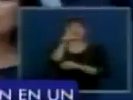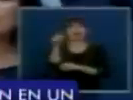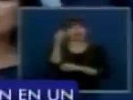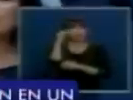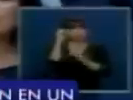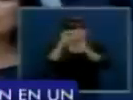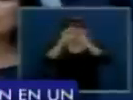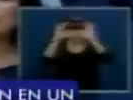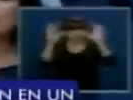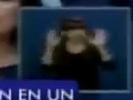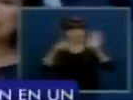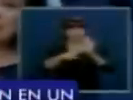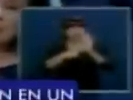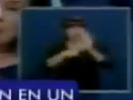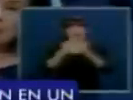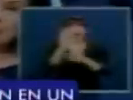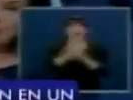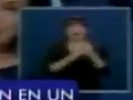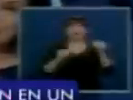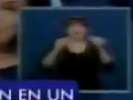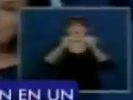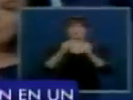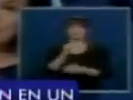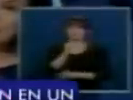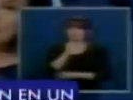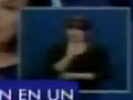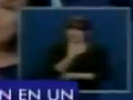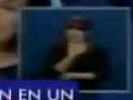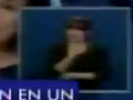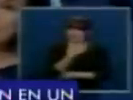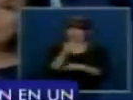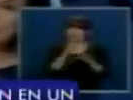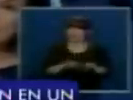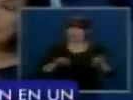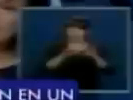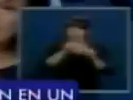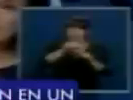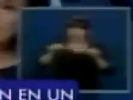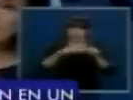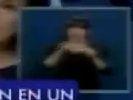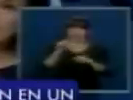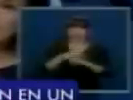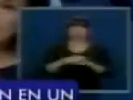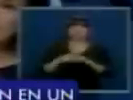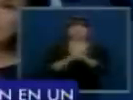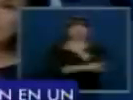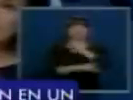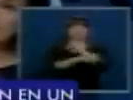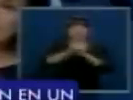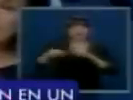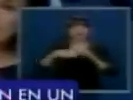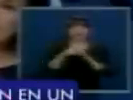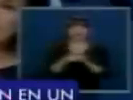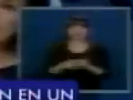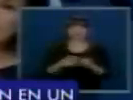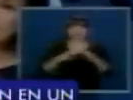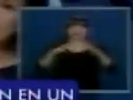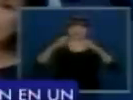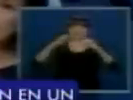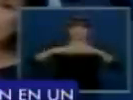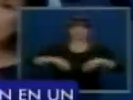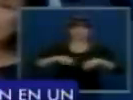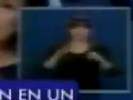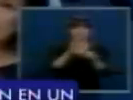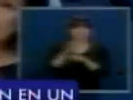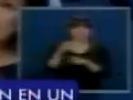para demostrar algo mucho más grave. En importantes sectores del Estado costarricense la postración es total.